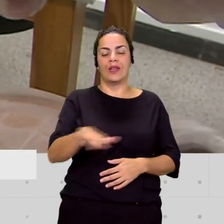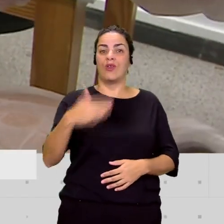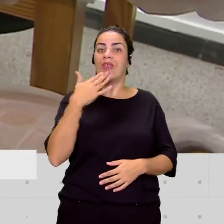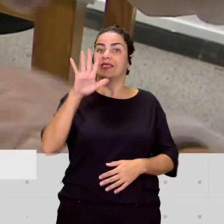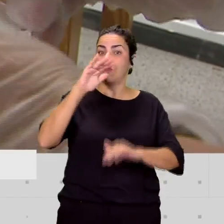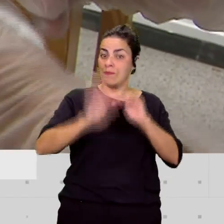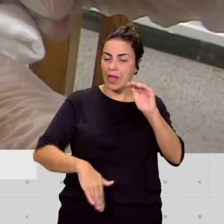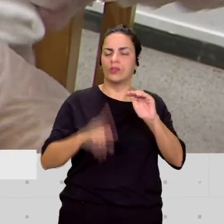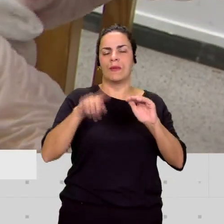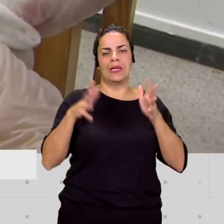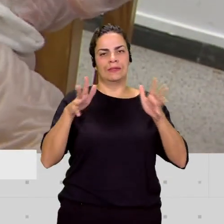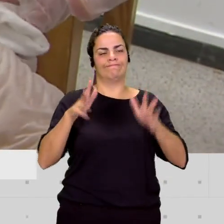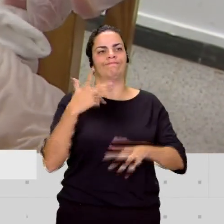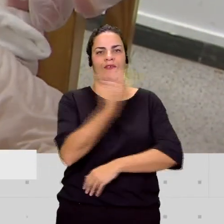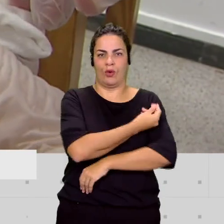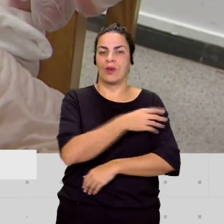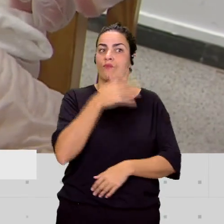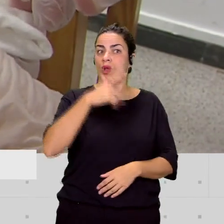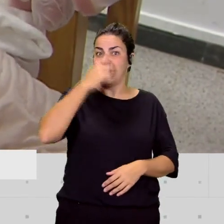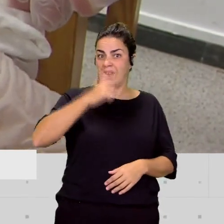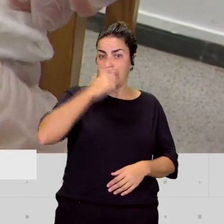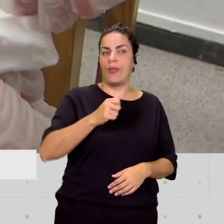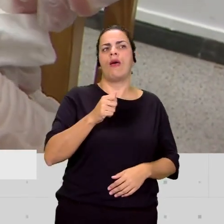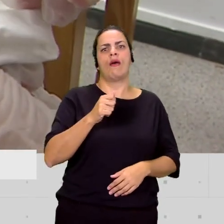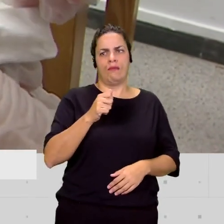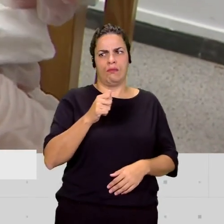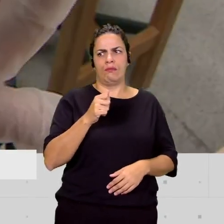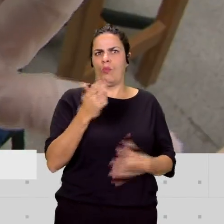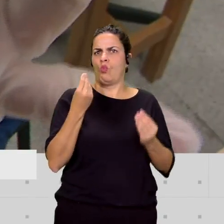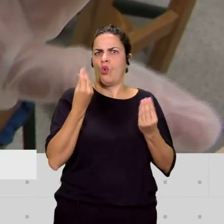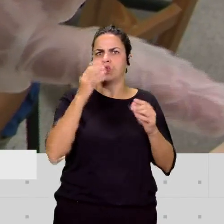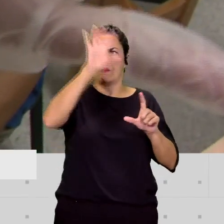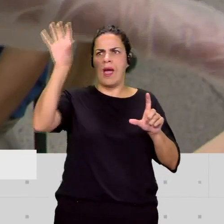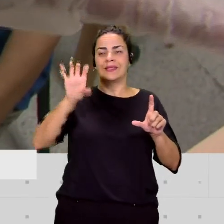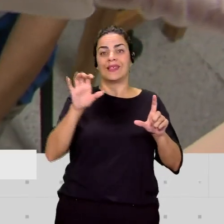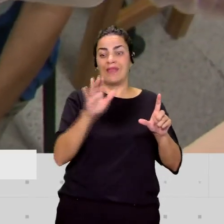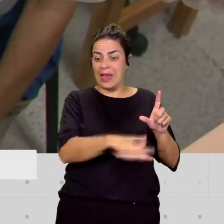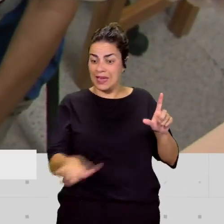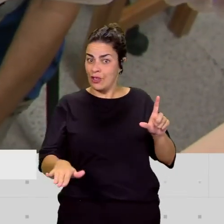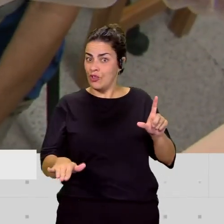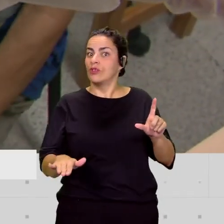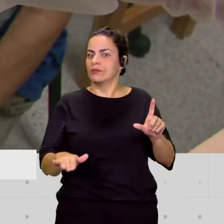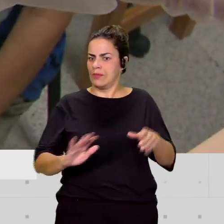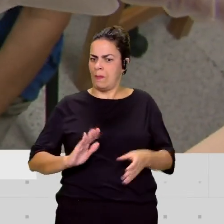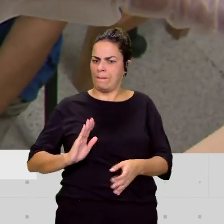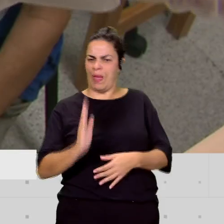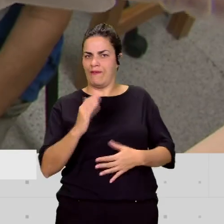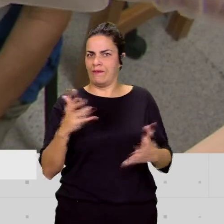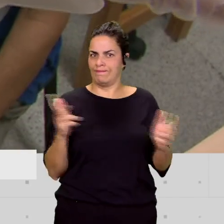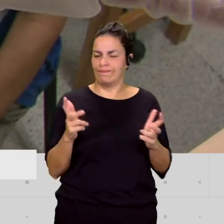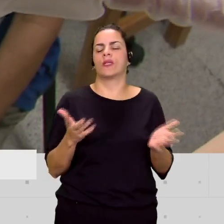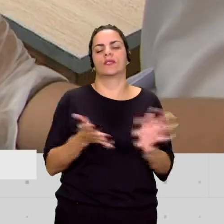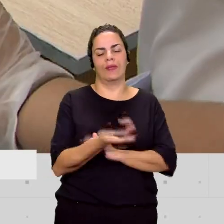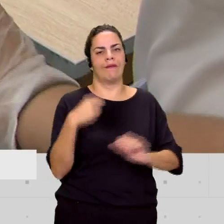años porque la influenza ha golpeado en muchos países a niños menores y es importante protegerles,